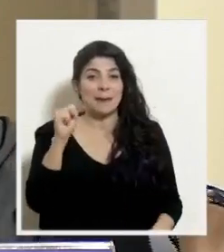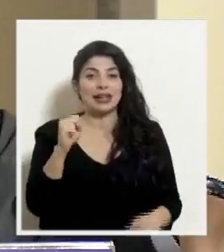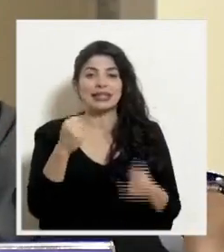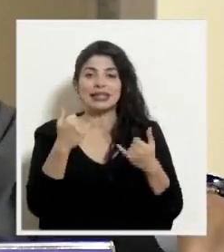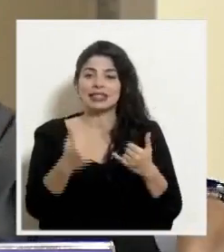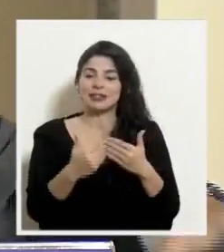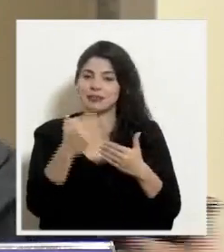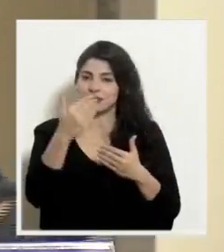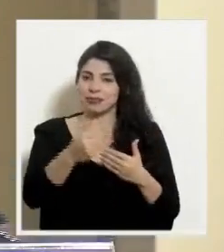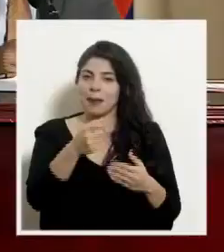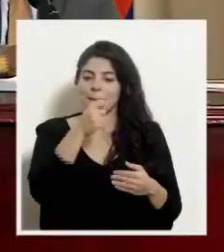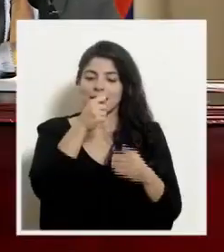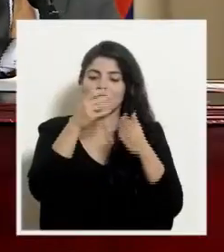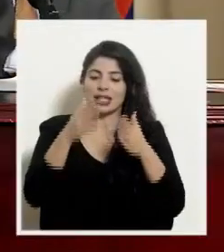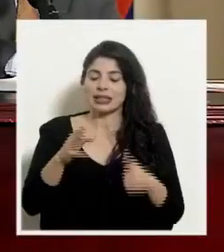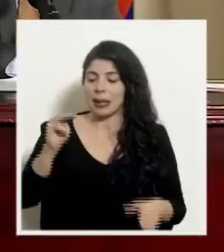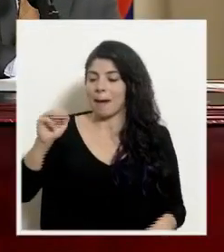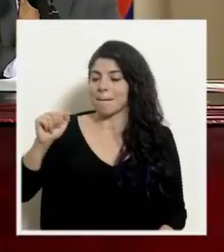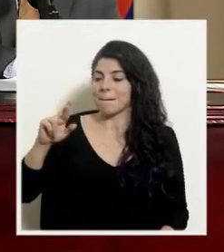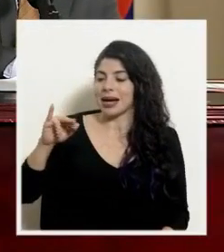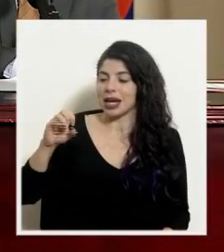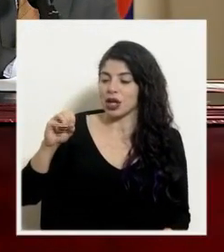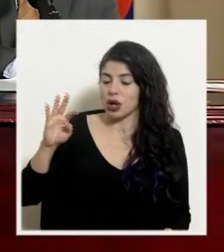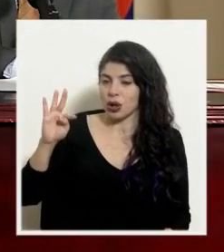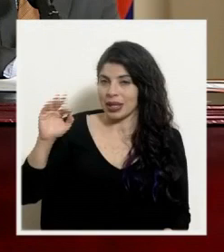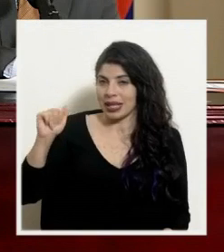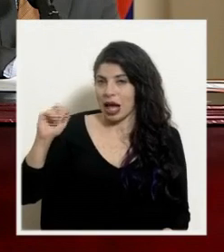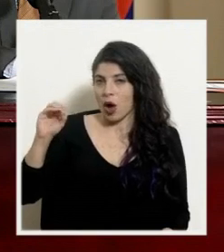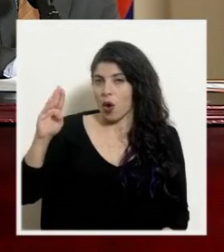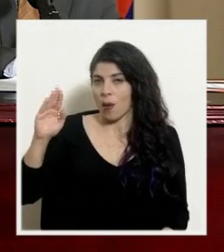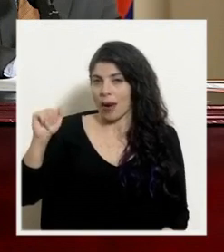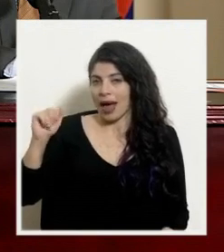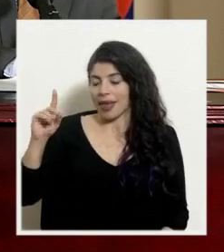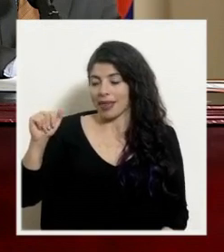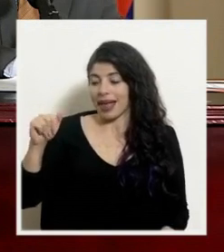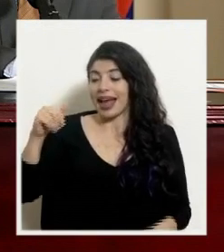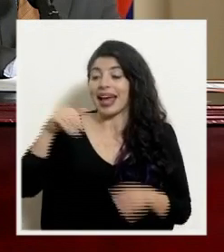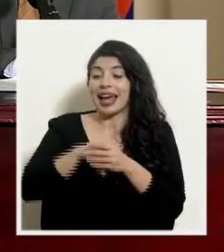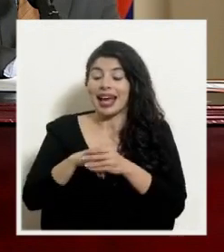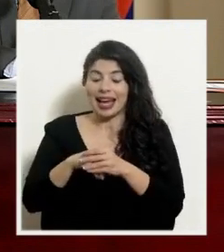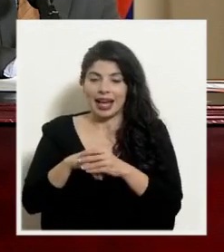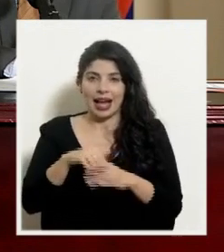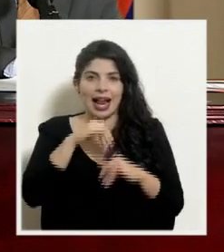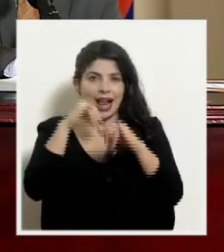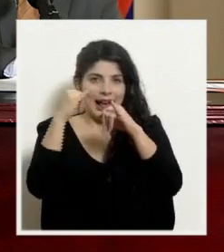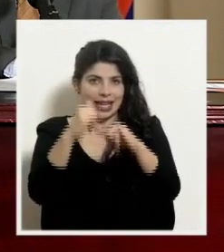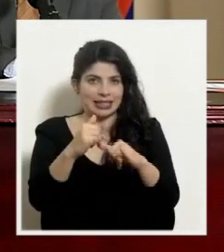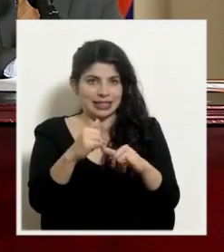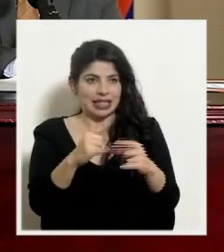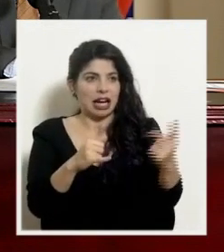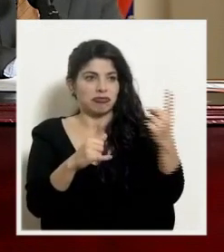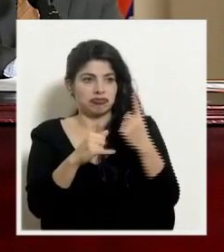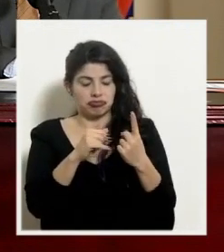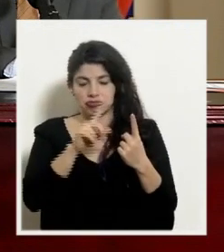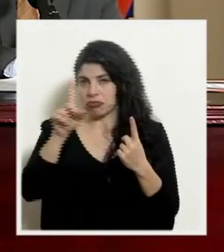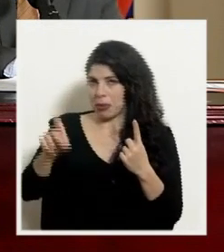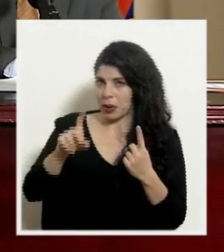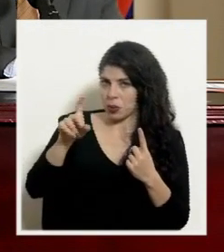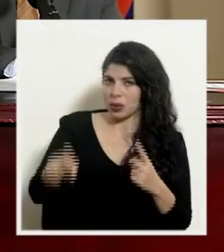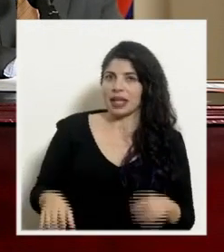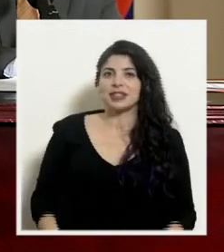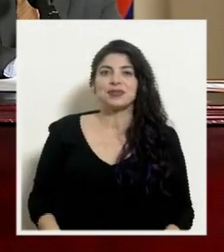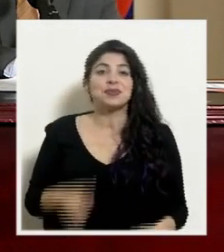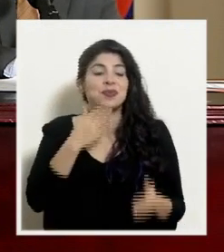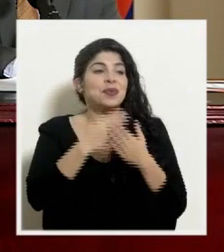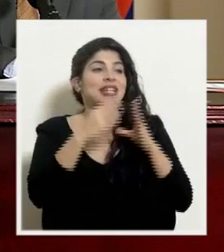continuación, el colega Mario Taboada, de Diario Extra, hace sus consultas.